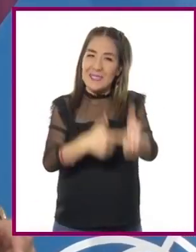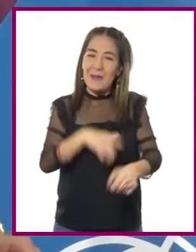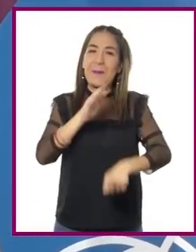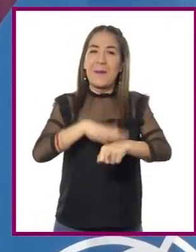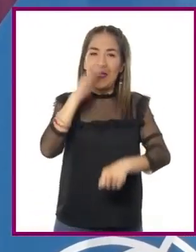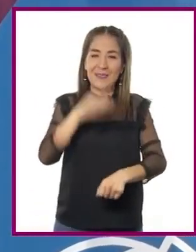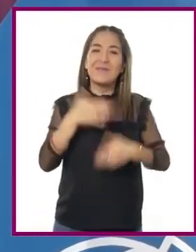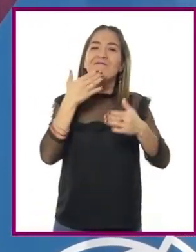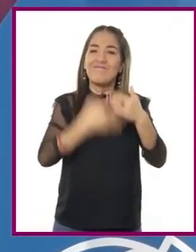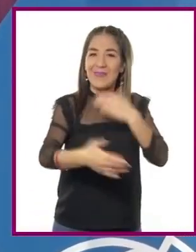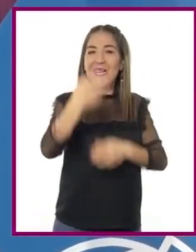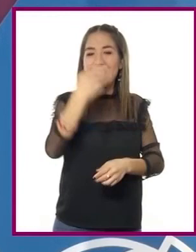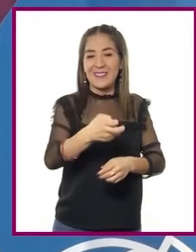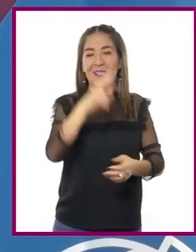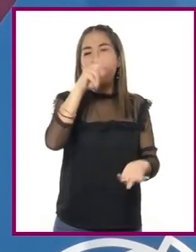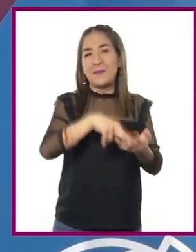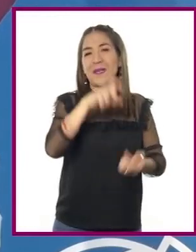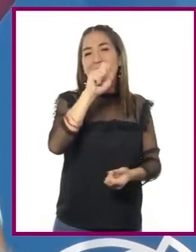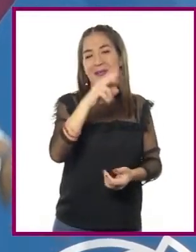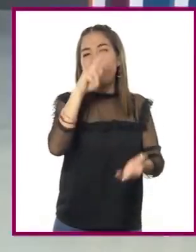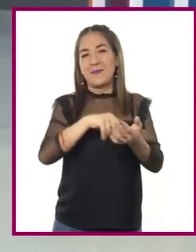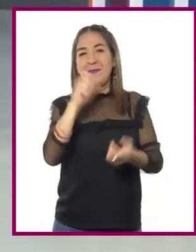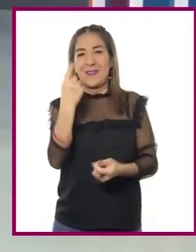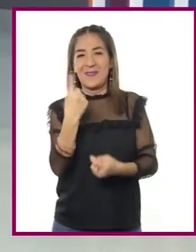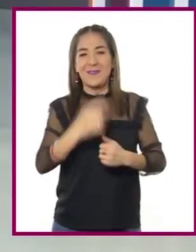sigamos adelante en este ciclo escolar.